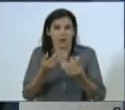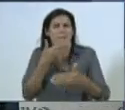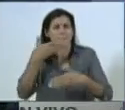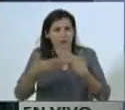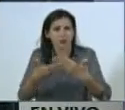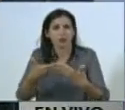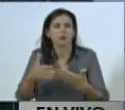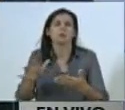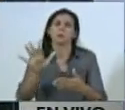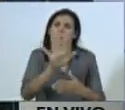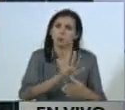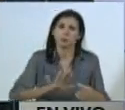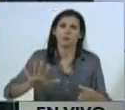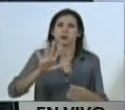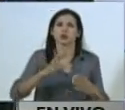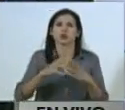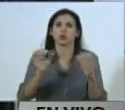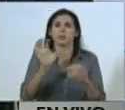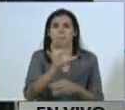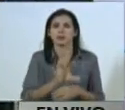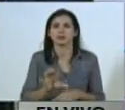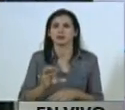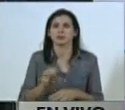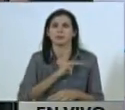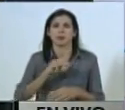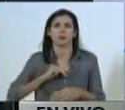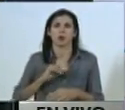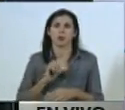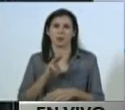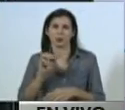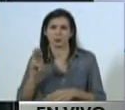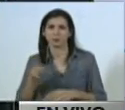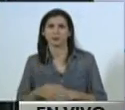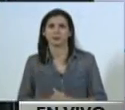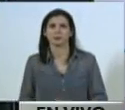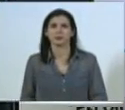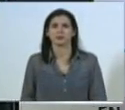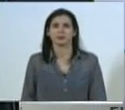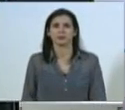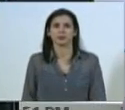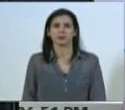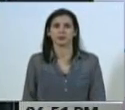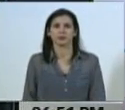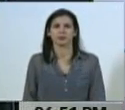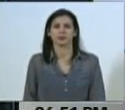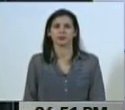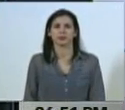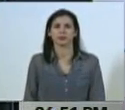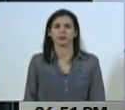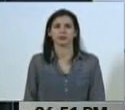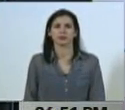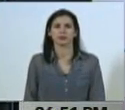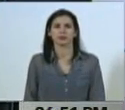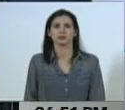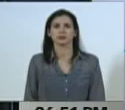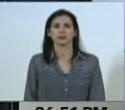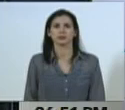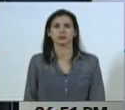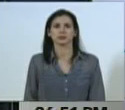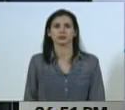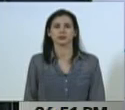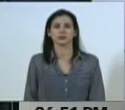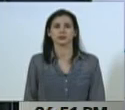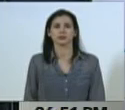mejor para todos nosotros. And stability to the oil market that has eluded us for nearly